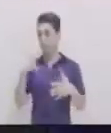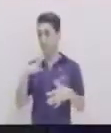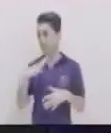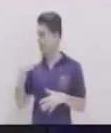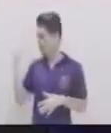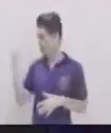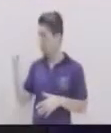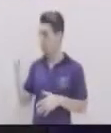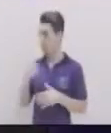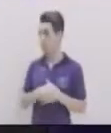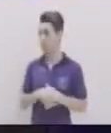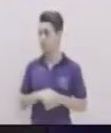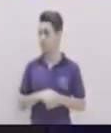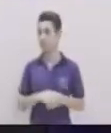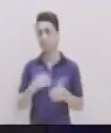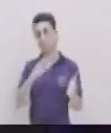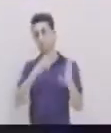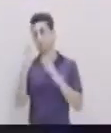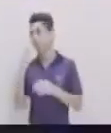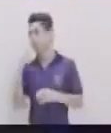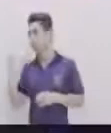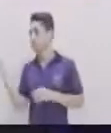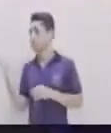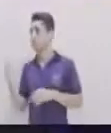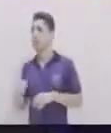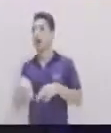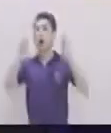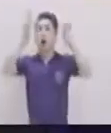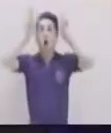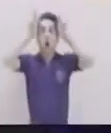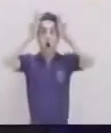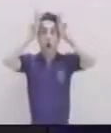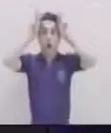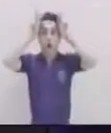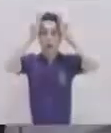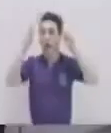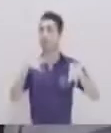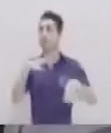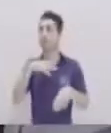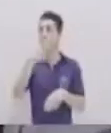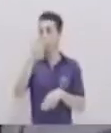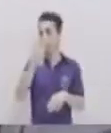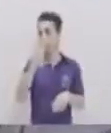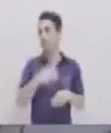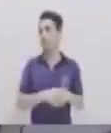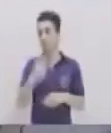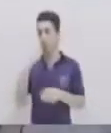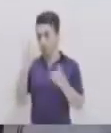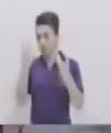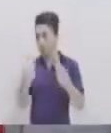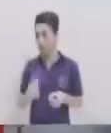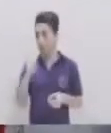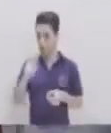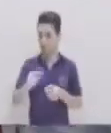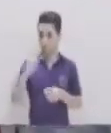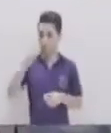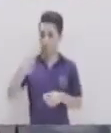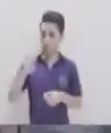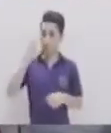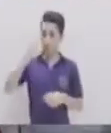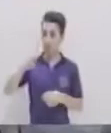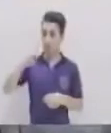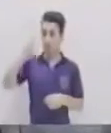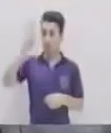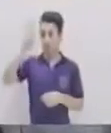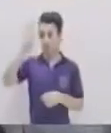Ahora que ya tengo esta parte, continúo con el conejo, que tiene 4. Voy a contar entonces